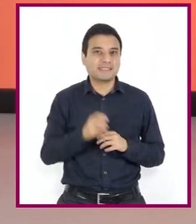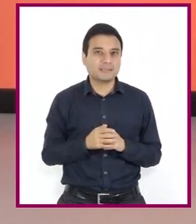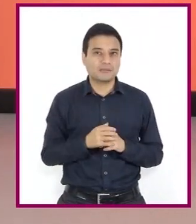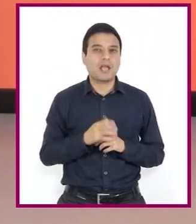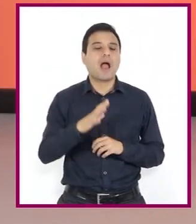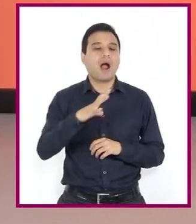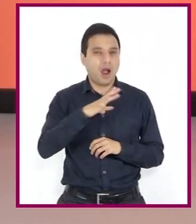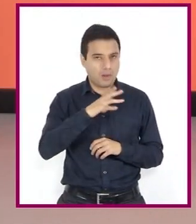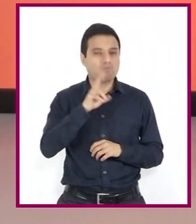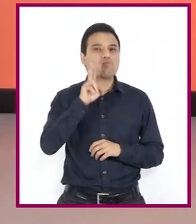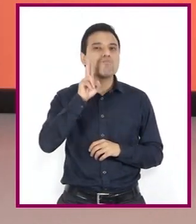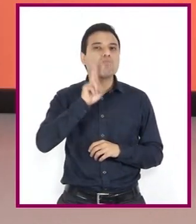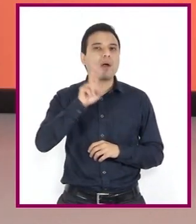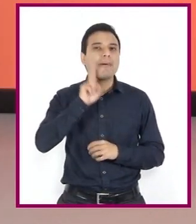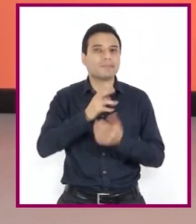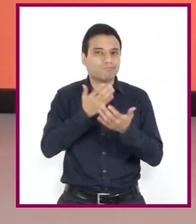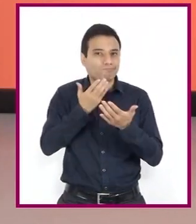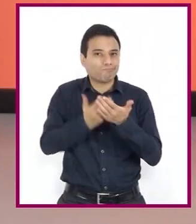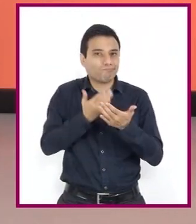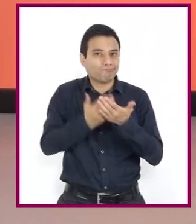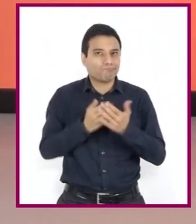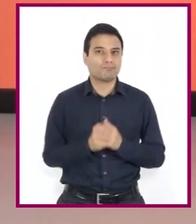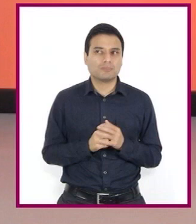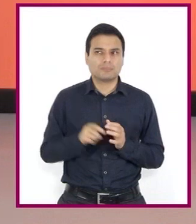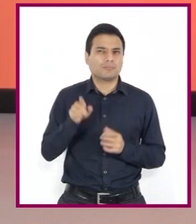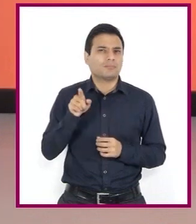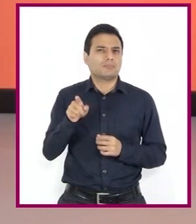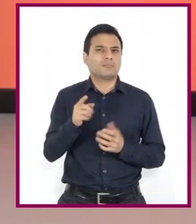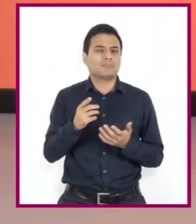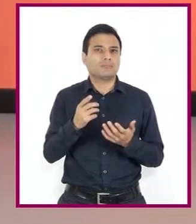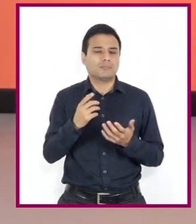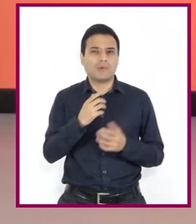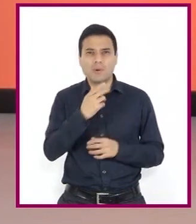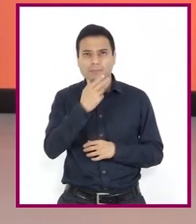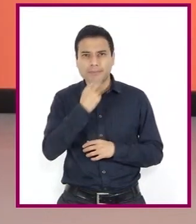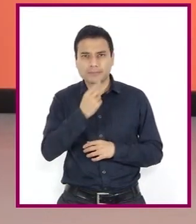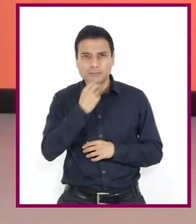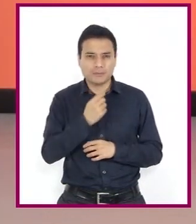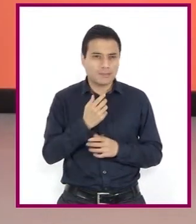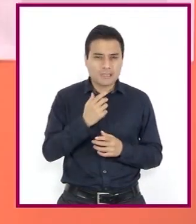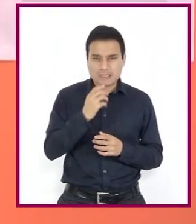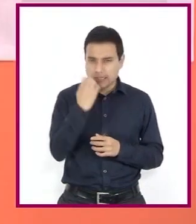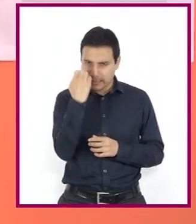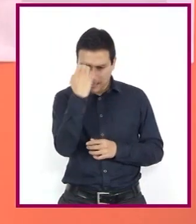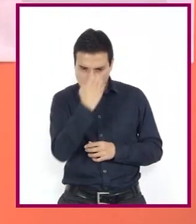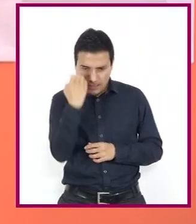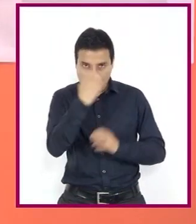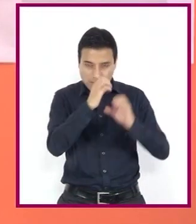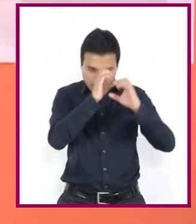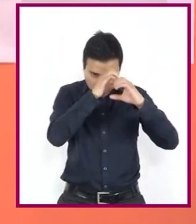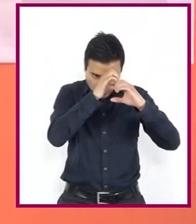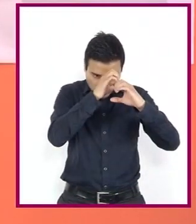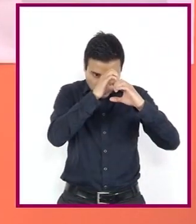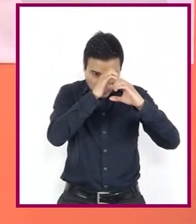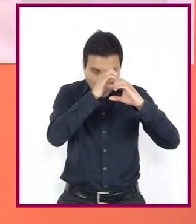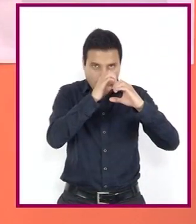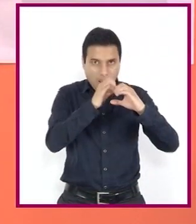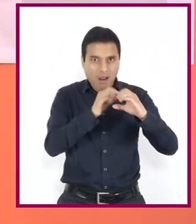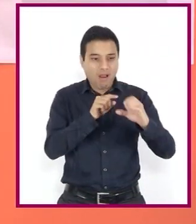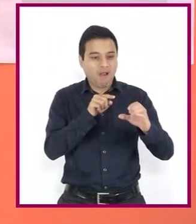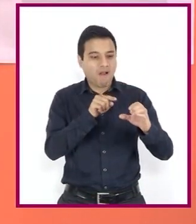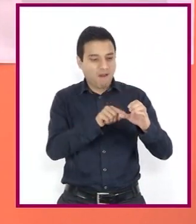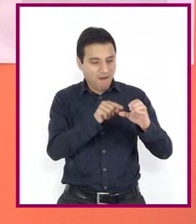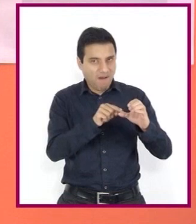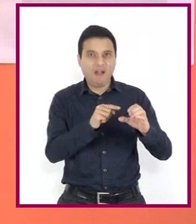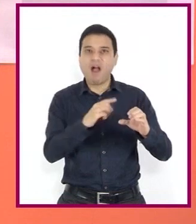comprobable, pues pudo demostrar, gracias a su curiosidad, observaciones y al uso del microscopio,